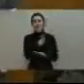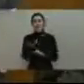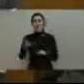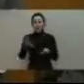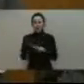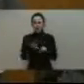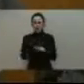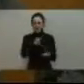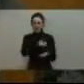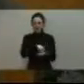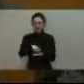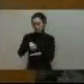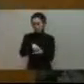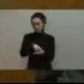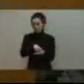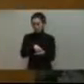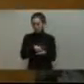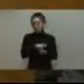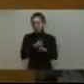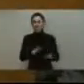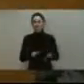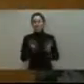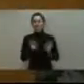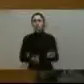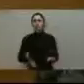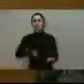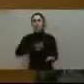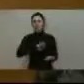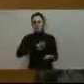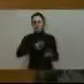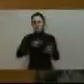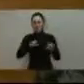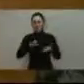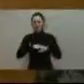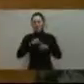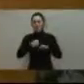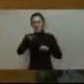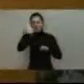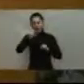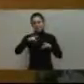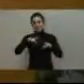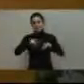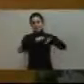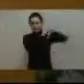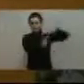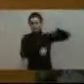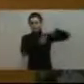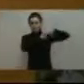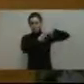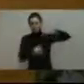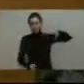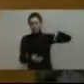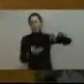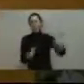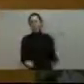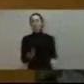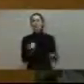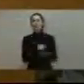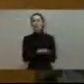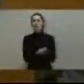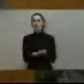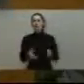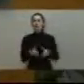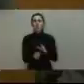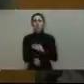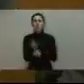este paso que le van a dar la medalla del Argallo a este hombre. No le puedo hablar de todos los puertos por falta de